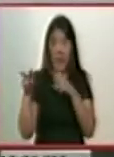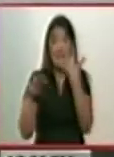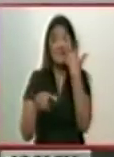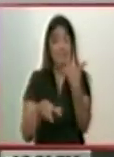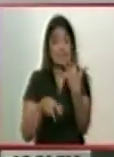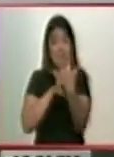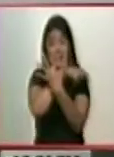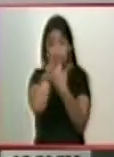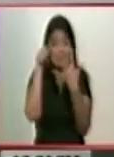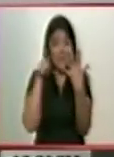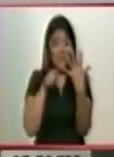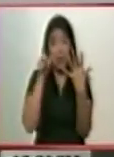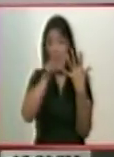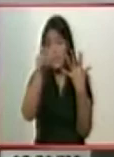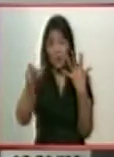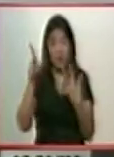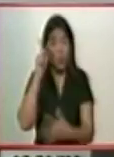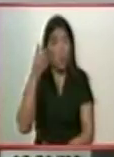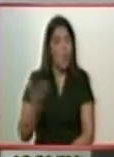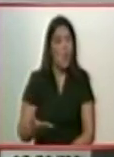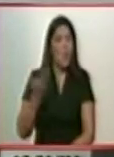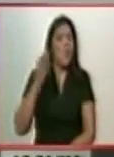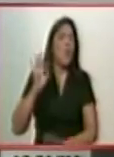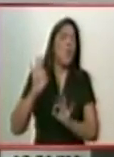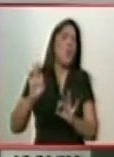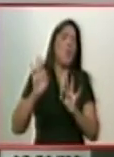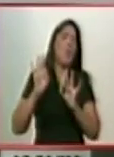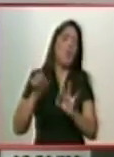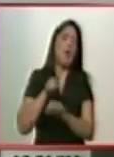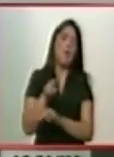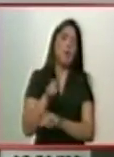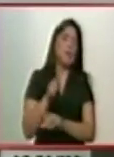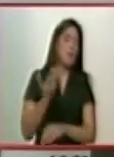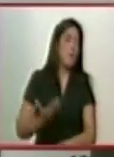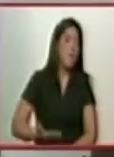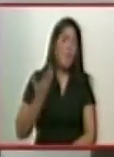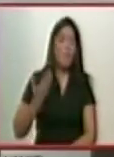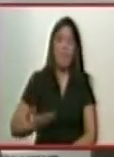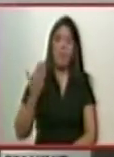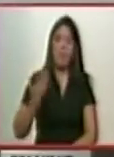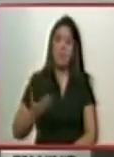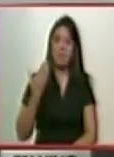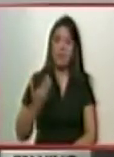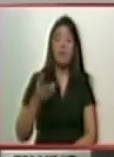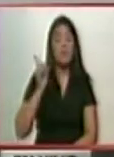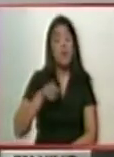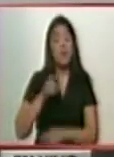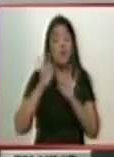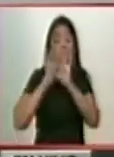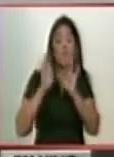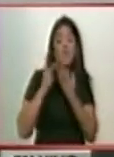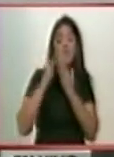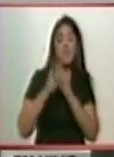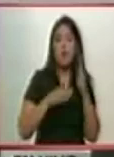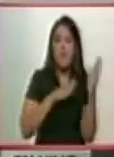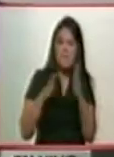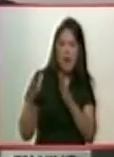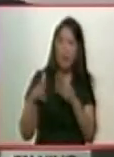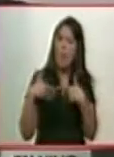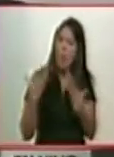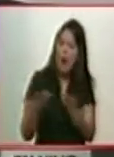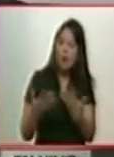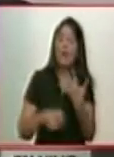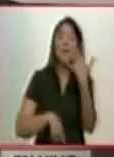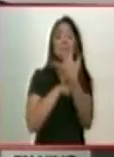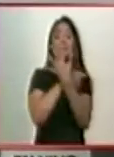valiosísimos compañeros son unas líneas de vanguardia y se delinea una estrategia cuál es la estrategia son